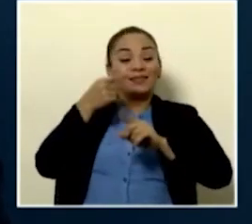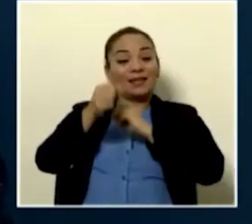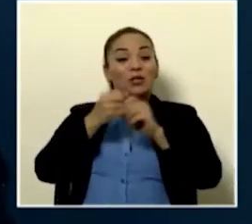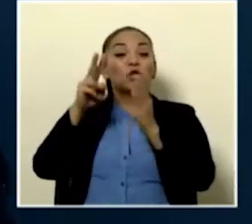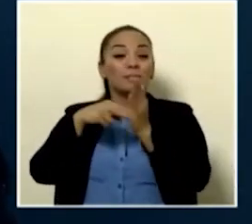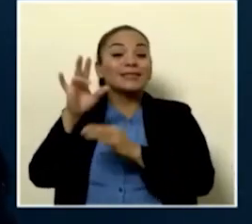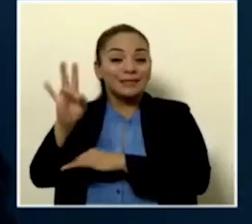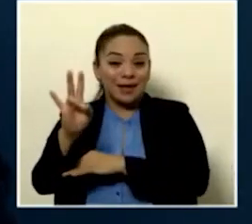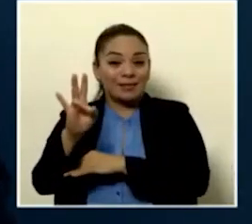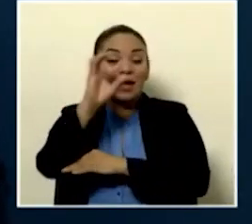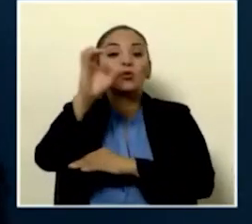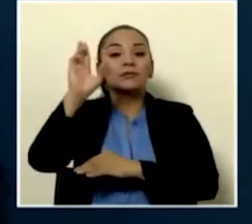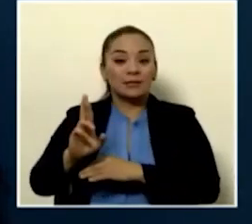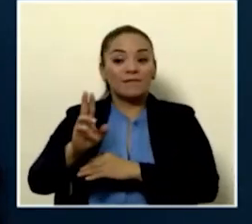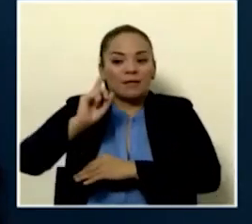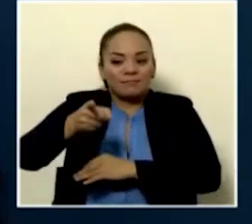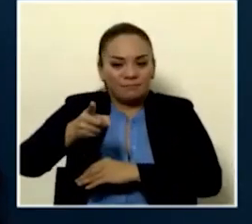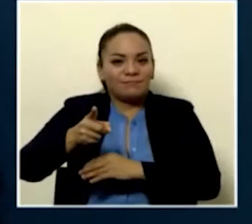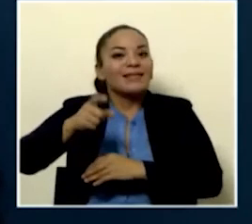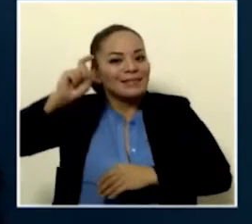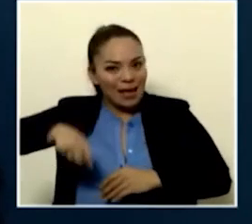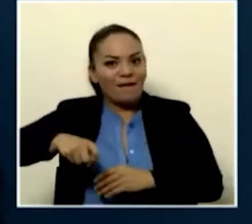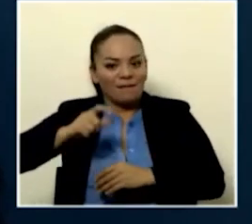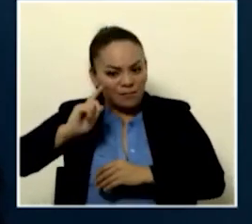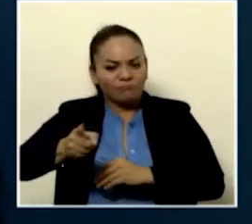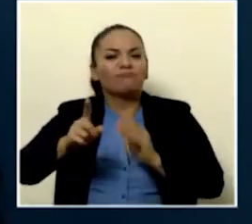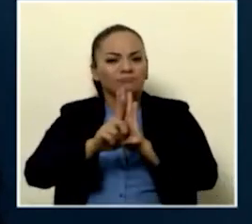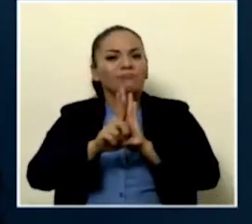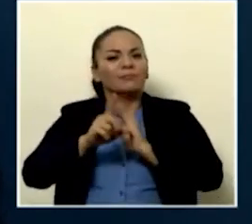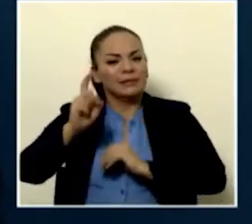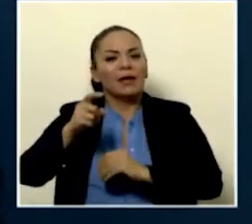la obligación legal de poner esos escáneres.